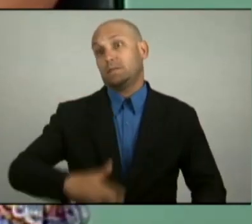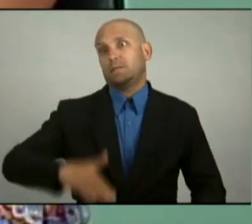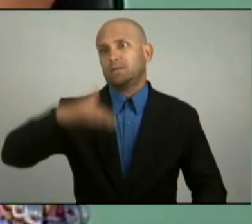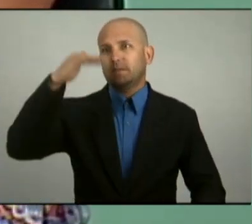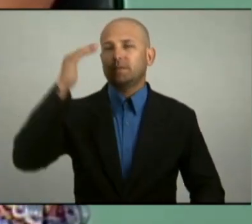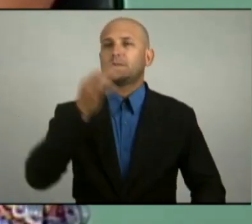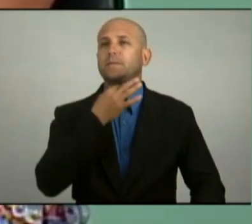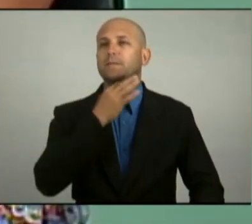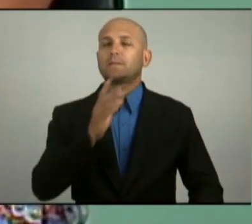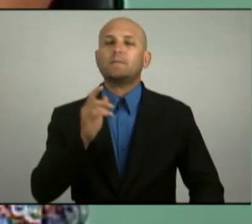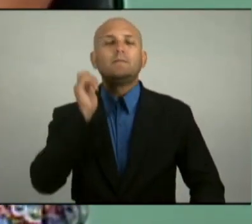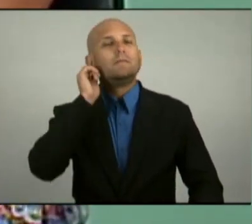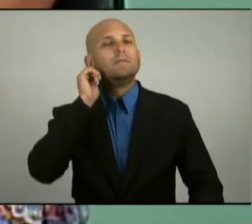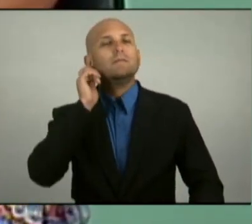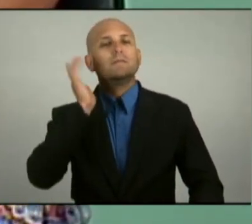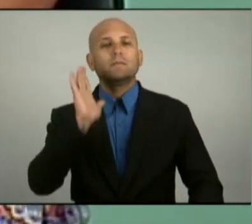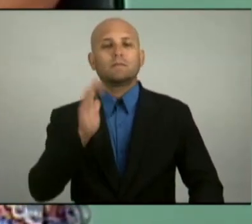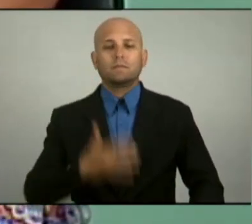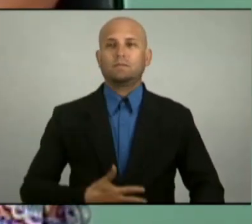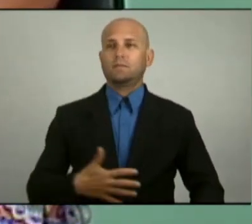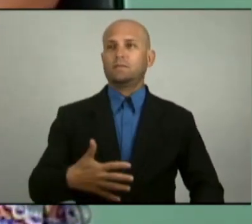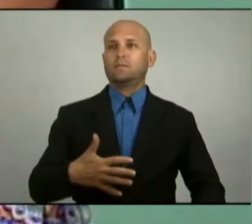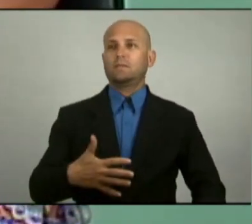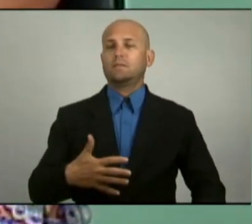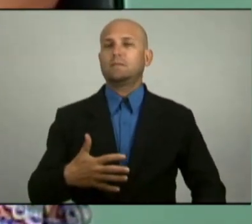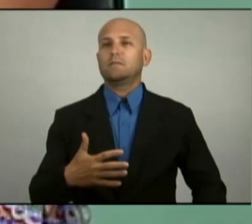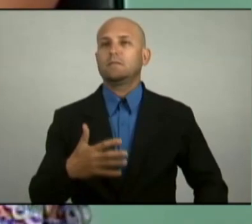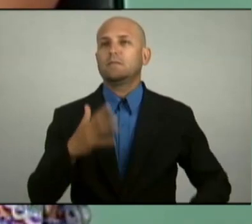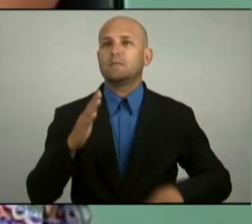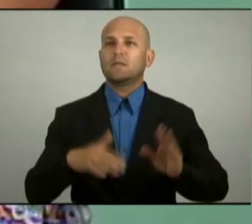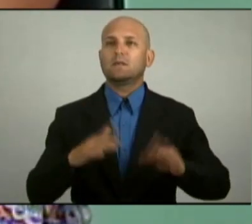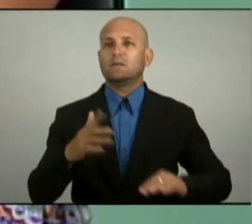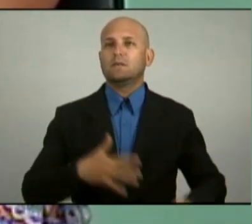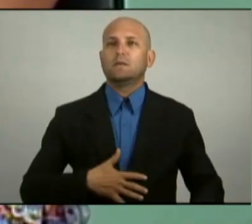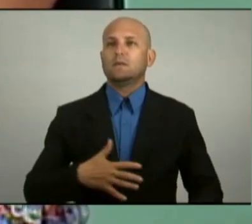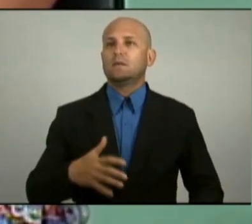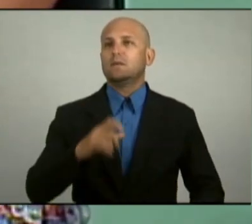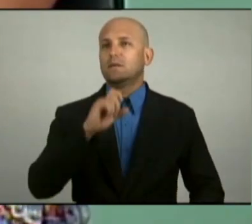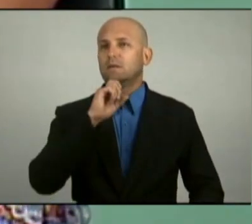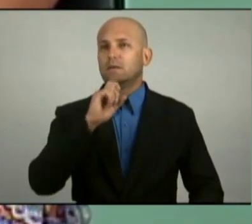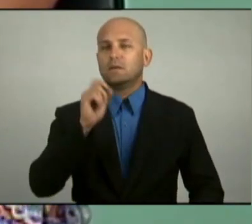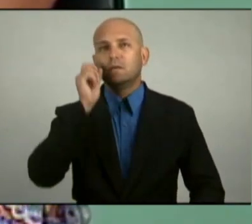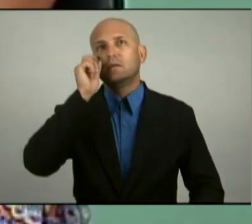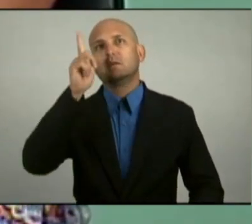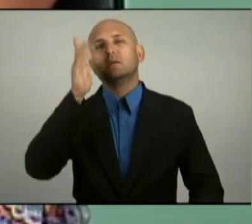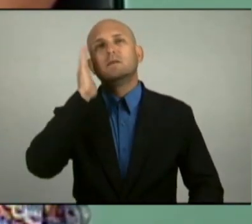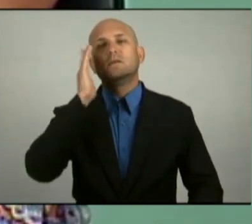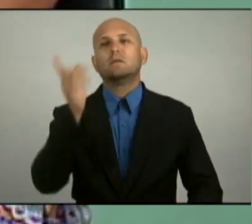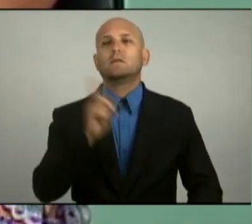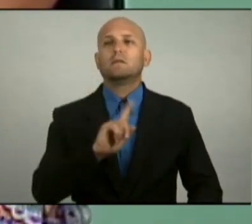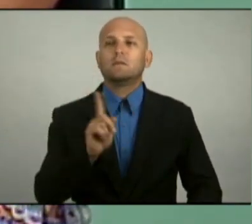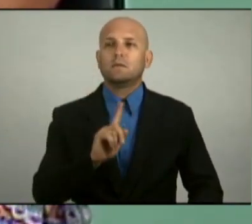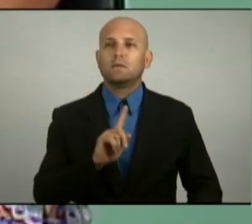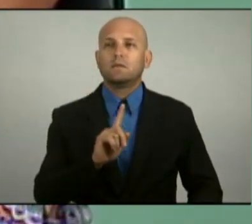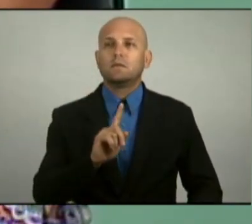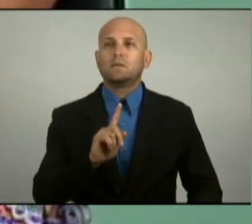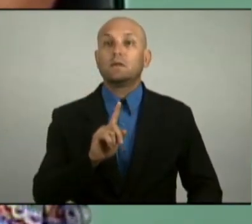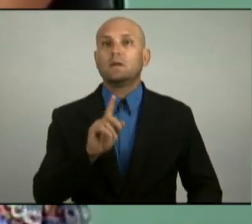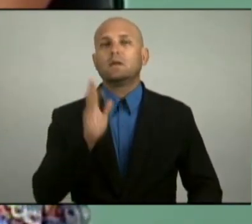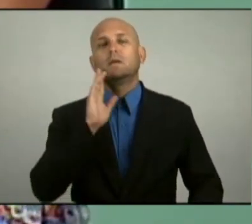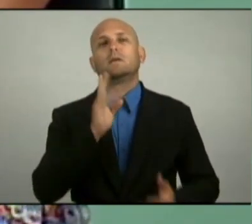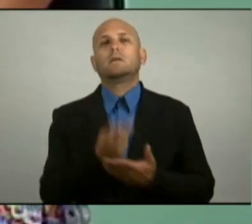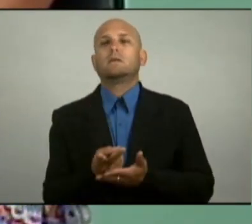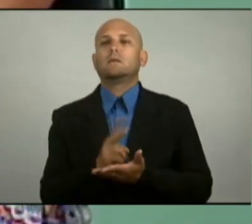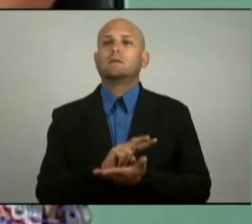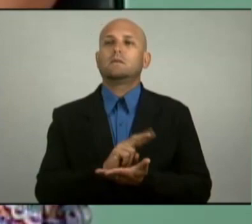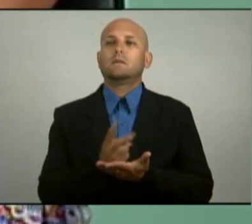el climaterio uno de los síntomas de esta etapa de la vida es el insomnio y resulta para nosotros